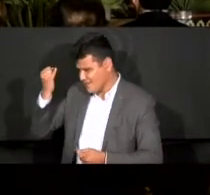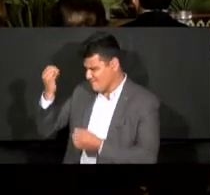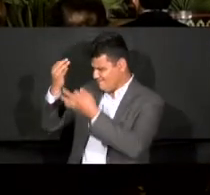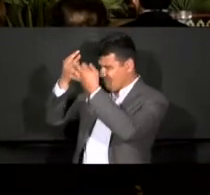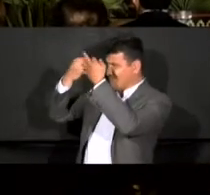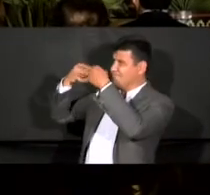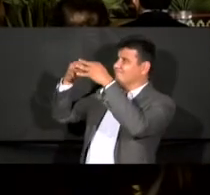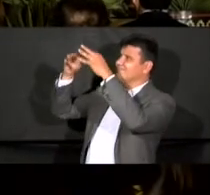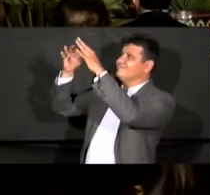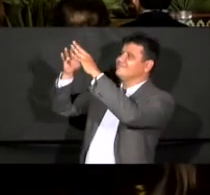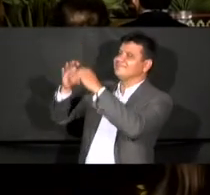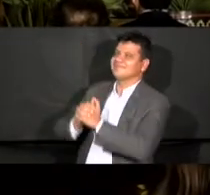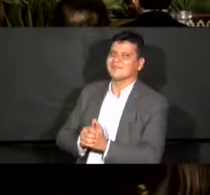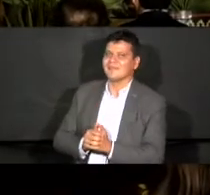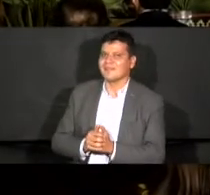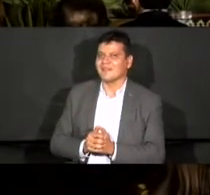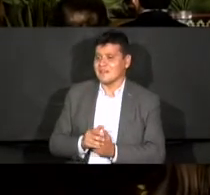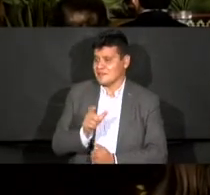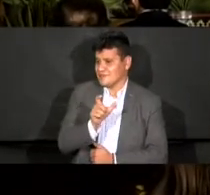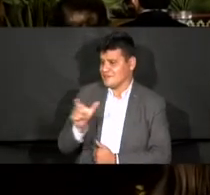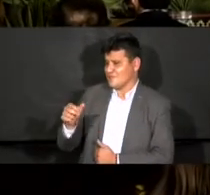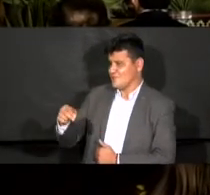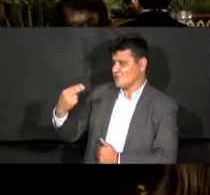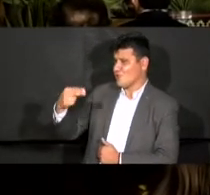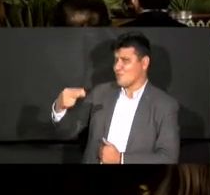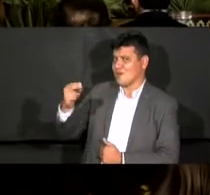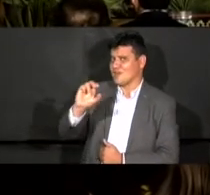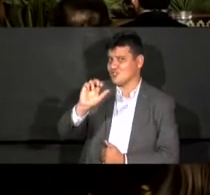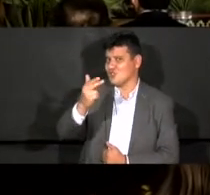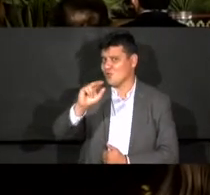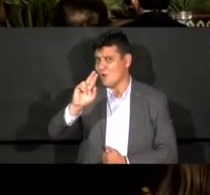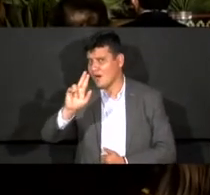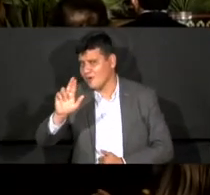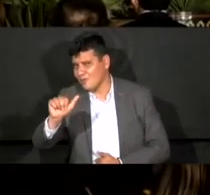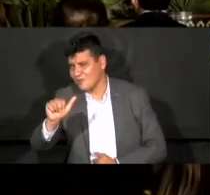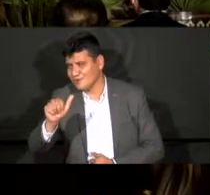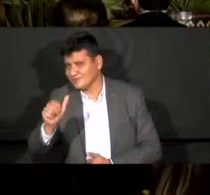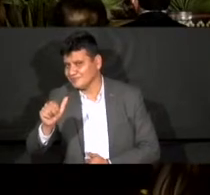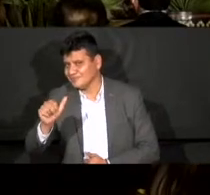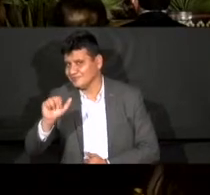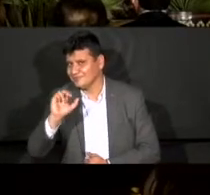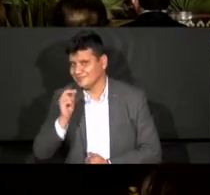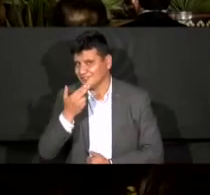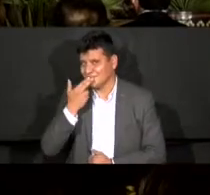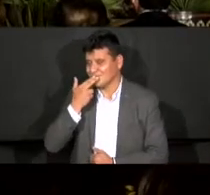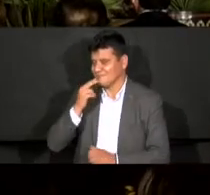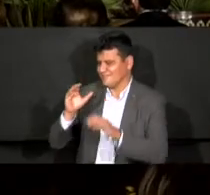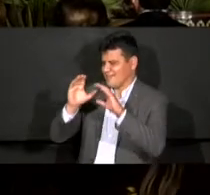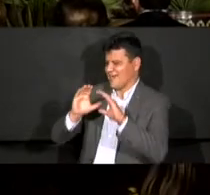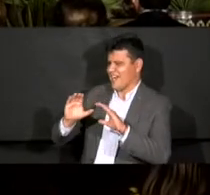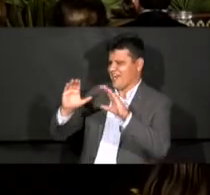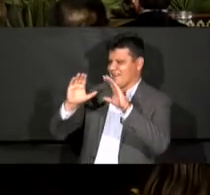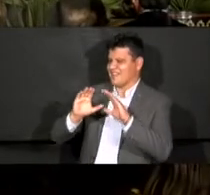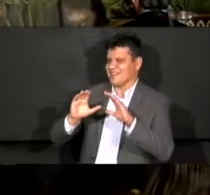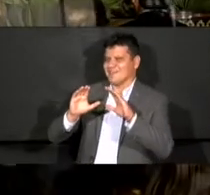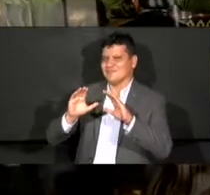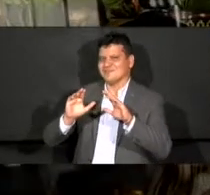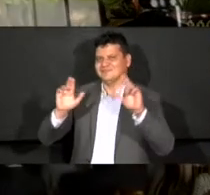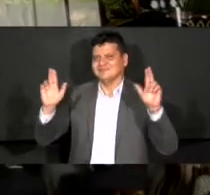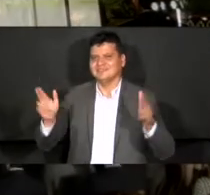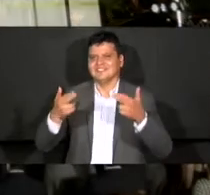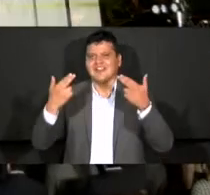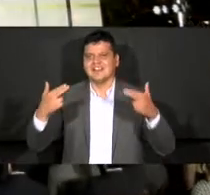sagrados. A la voz de tu nombre, Chihuahua, entonemos un himno